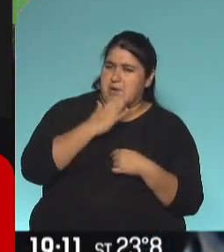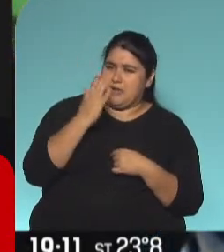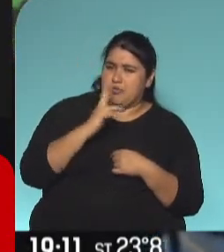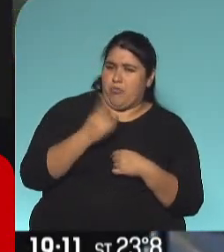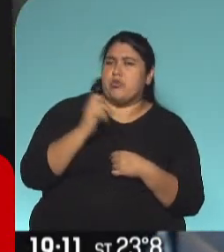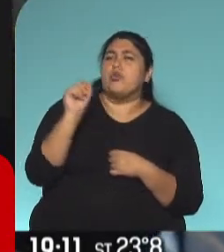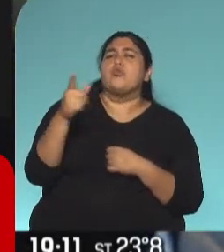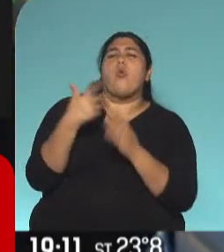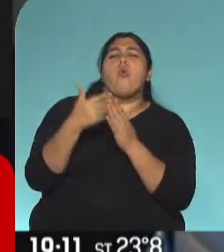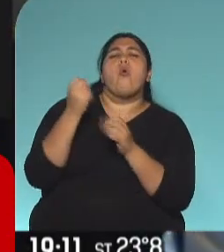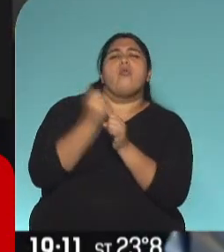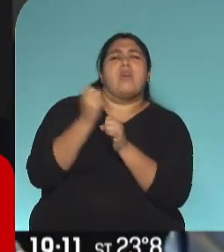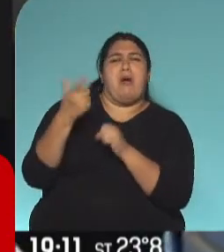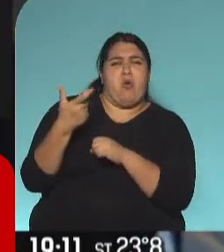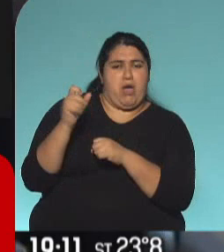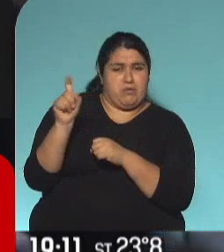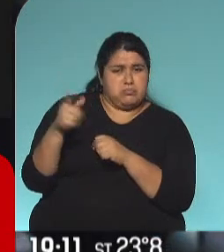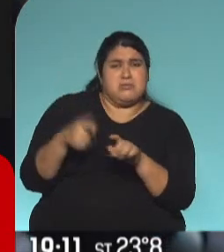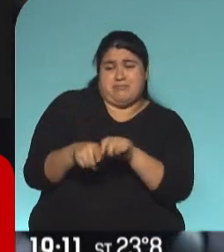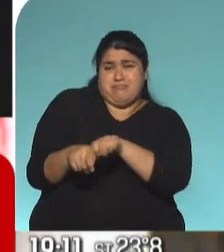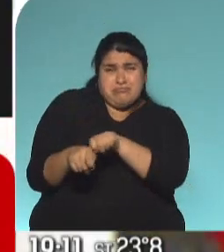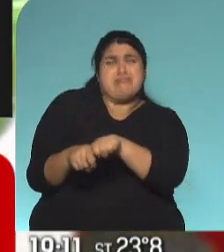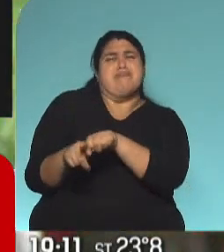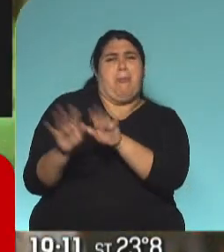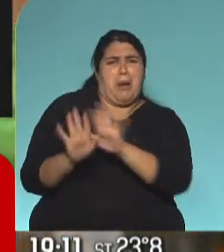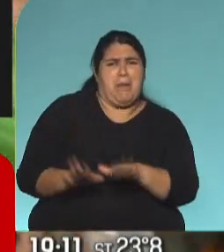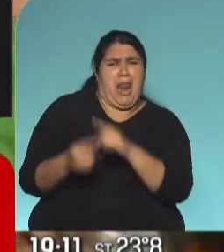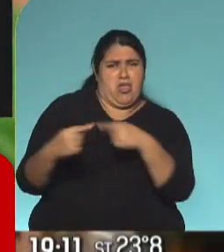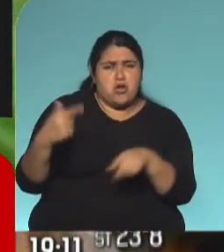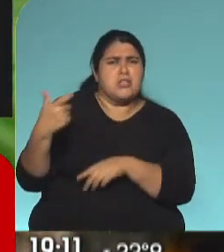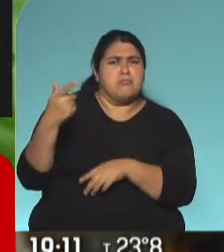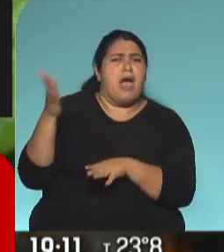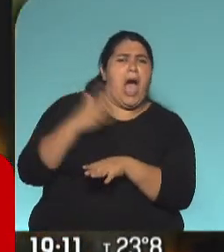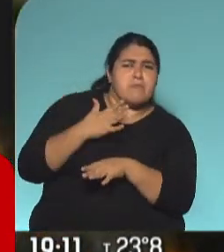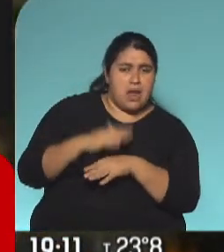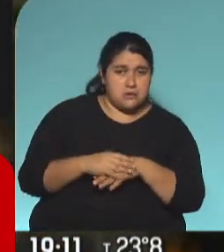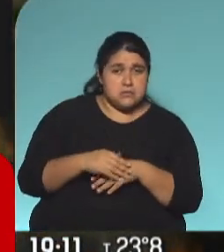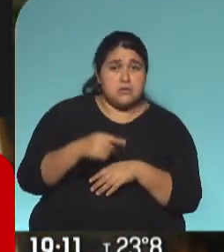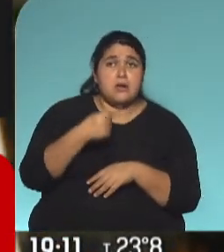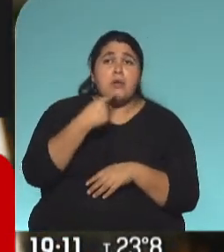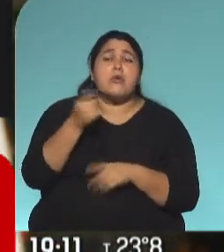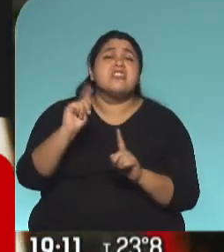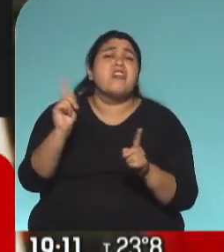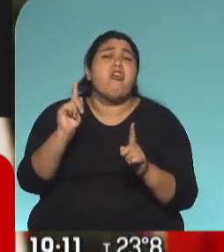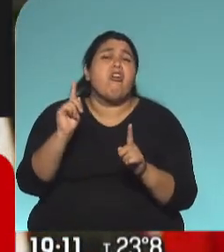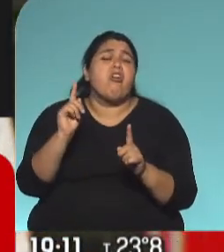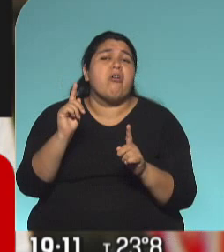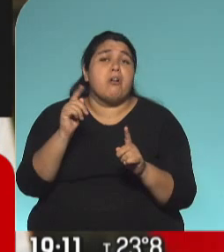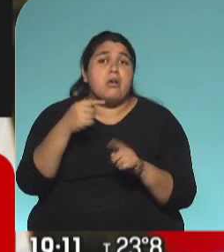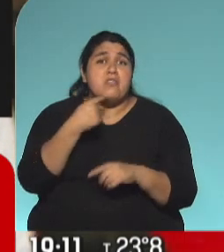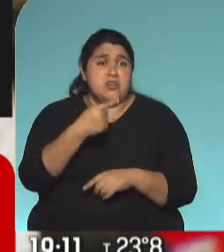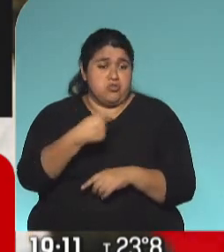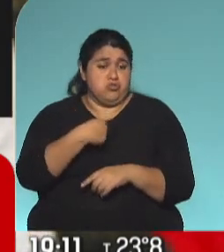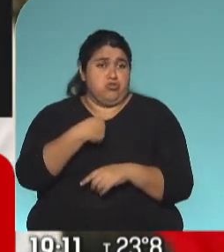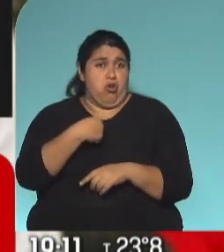arma de trabajo. Él me amenazó de muerte, cargó su arma. Y después cuando dijeron, él agarró y dijo, si